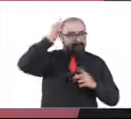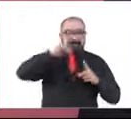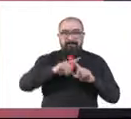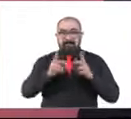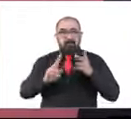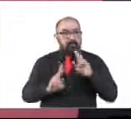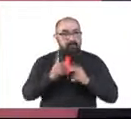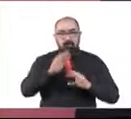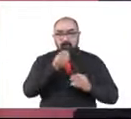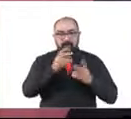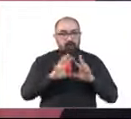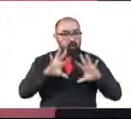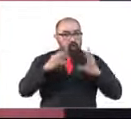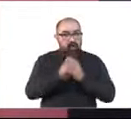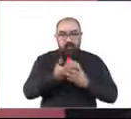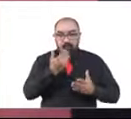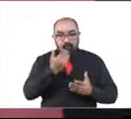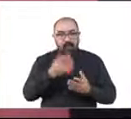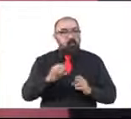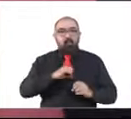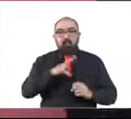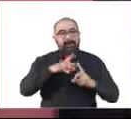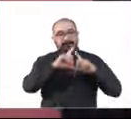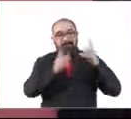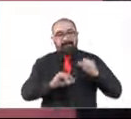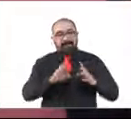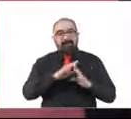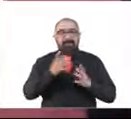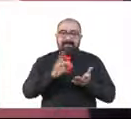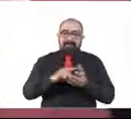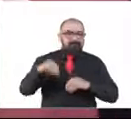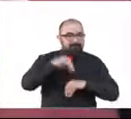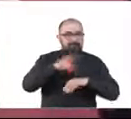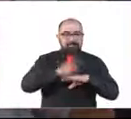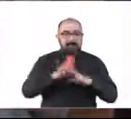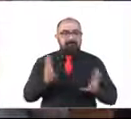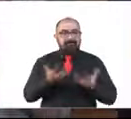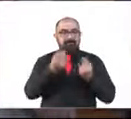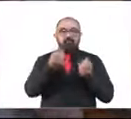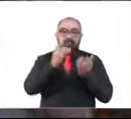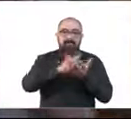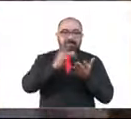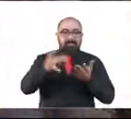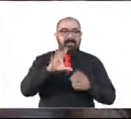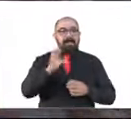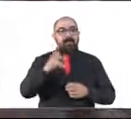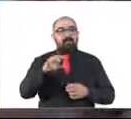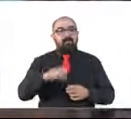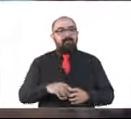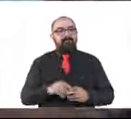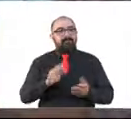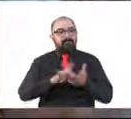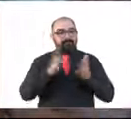tampoco. Gracias. Gracias, Julia. Julia Álvarez y Casa Ramírez, muchas gracias.